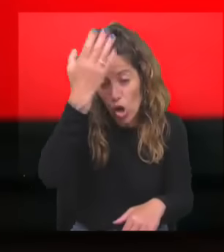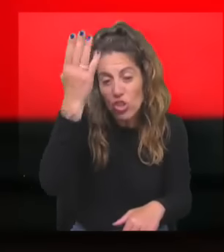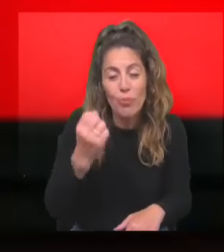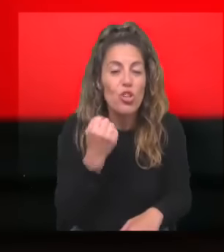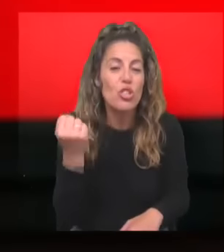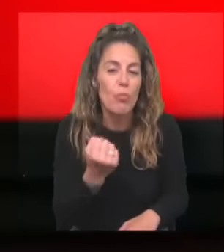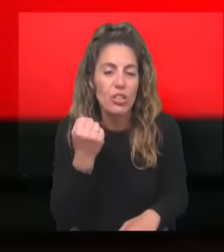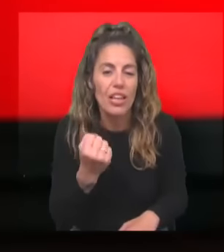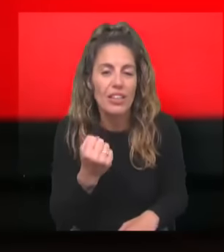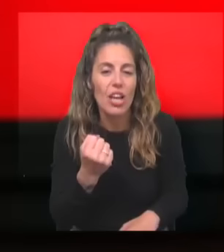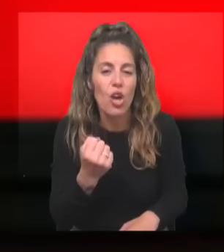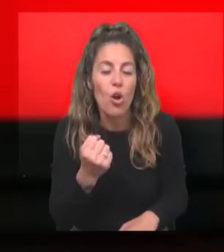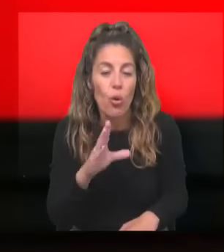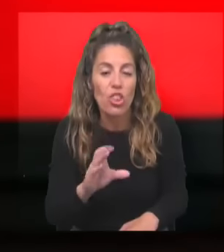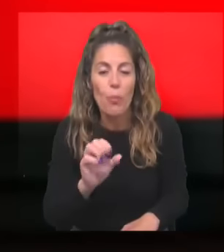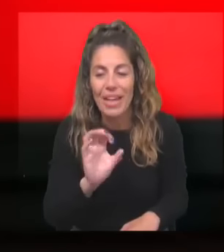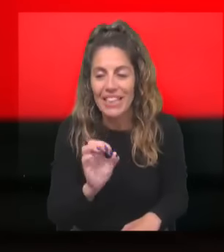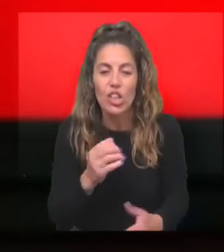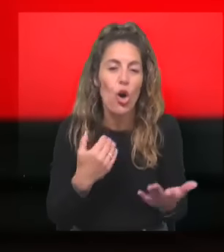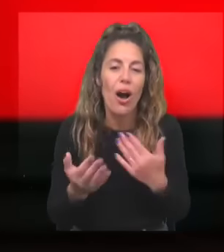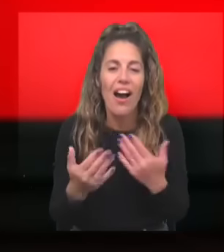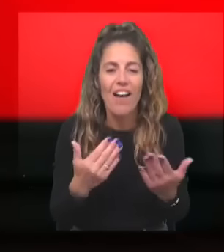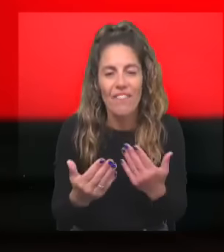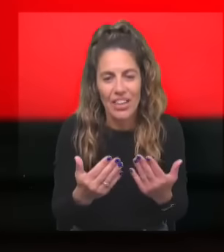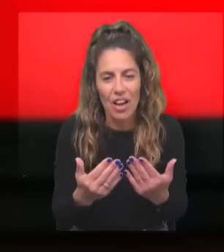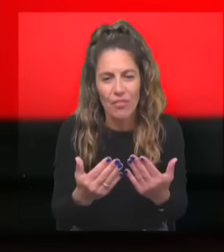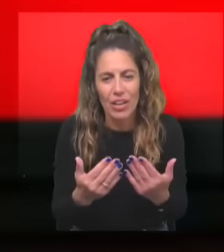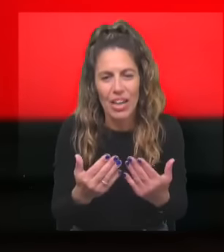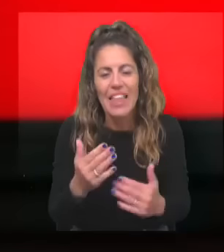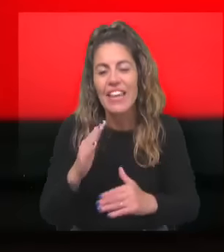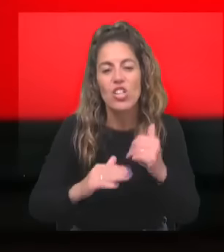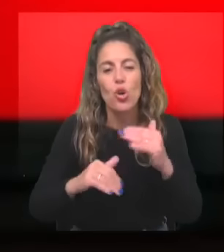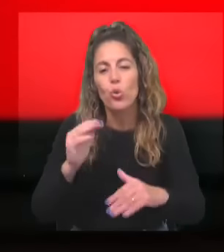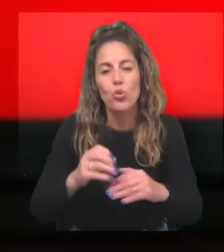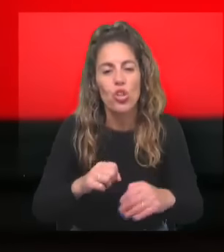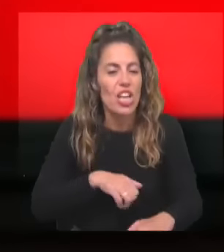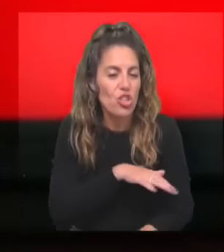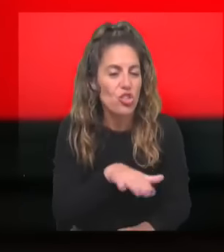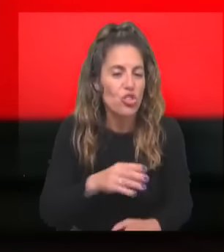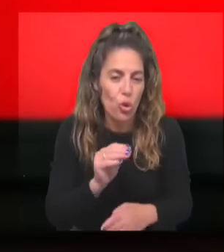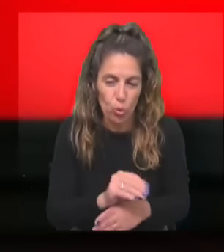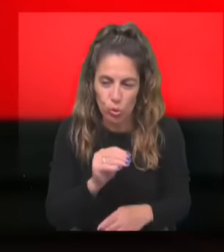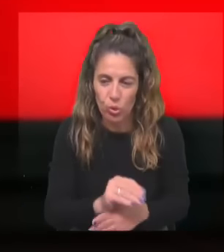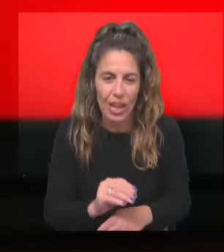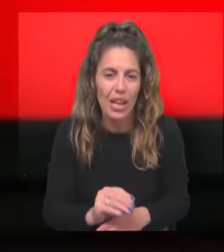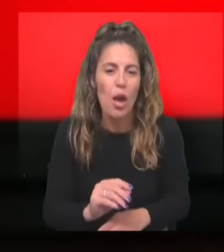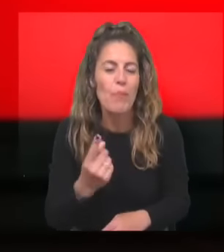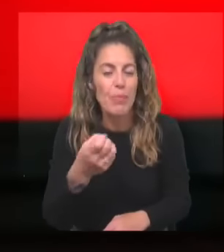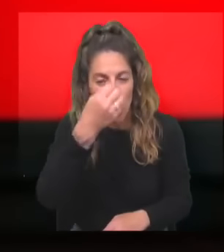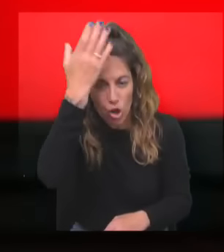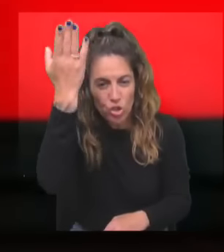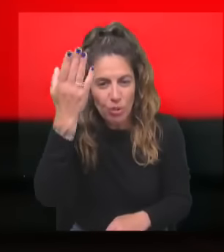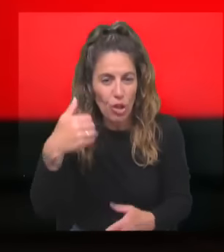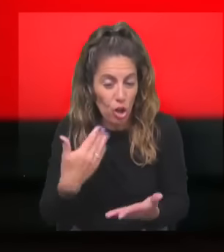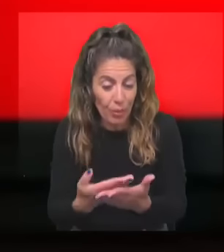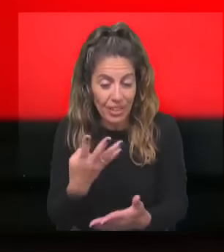relevantes. Cuando Perico habla de que femenino y masculino son construcciones socioculturales, ahí estaba primero un concepto que lo planteé